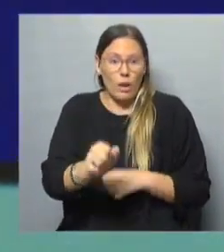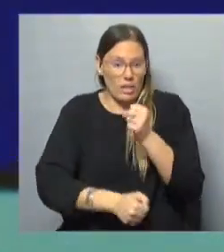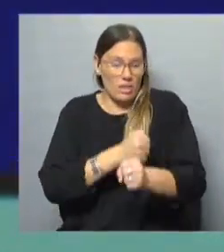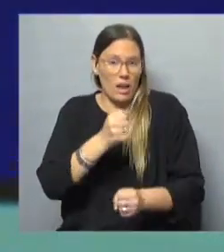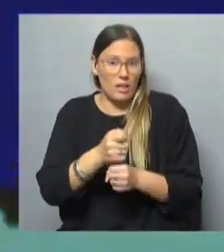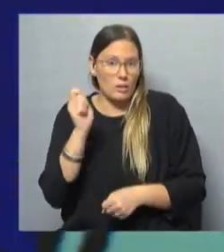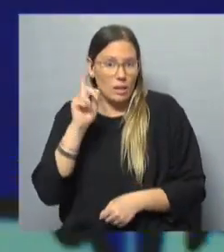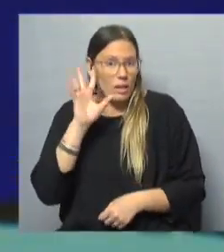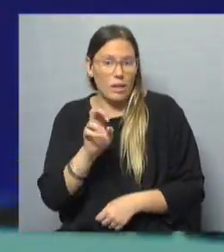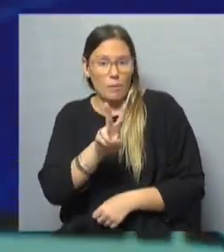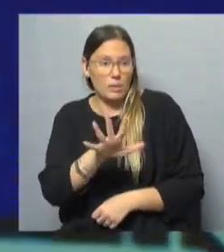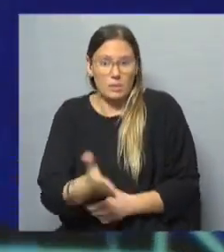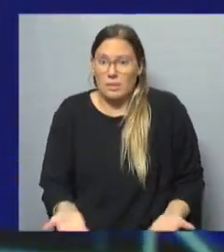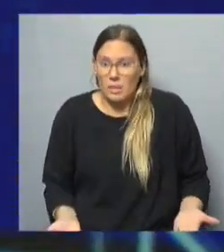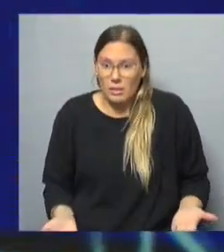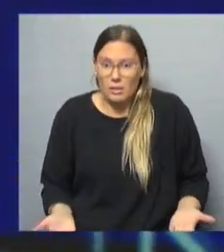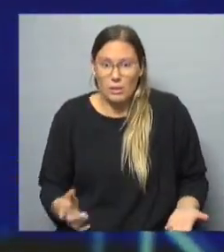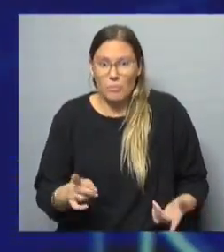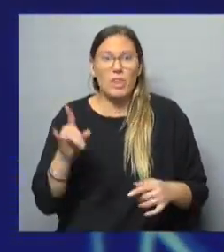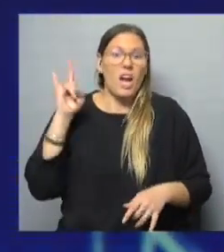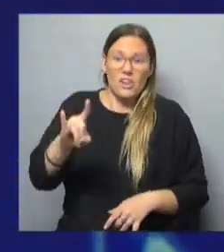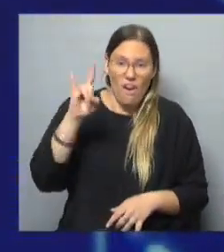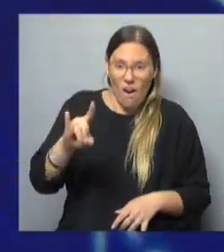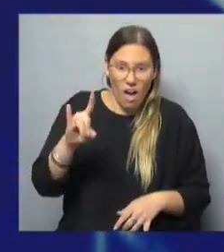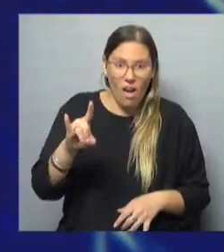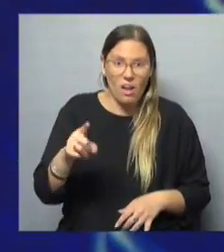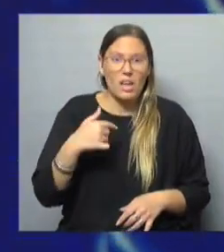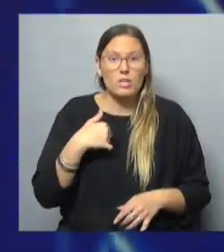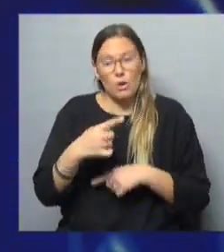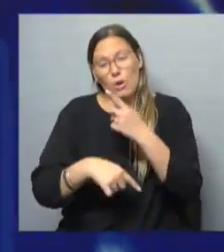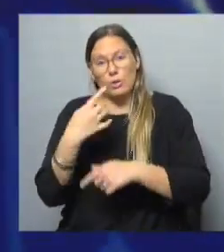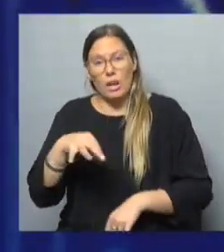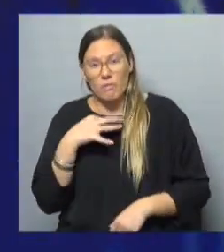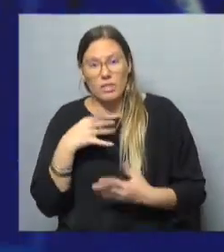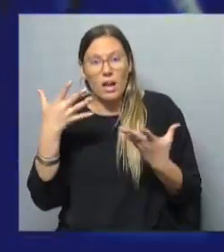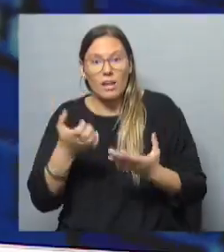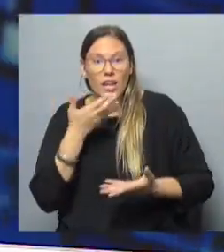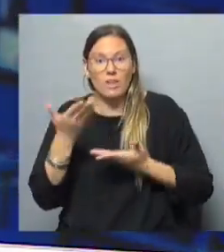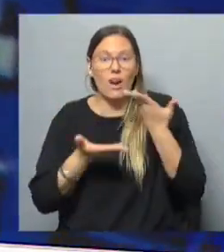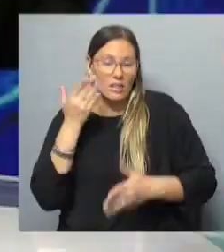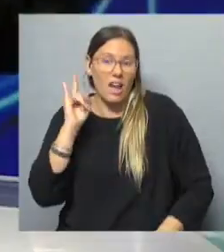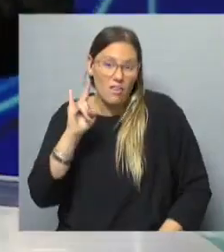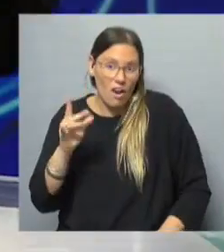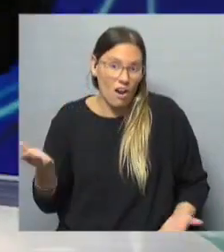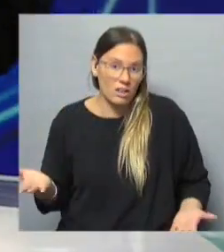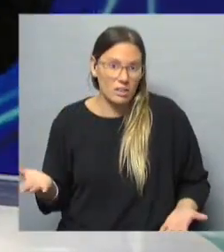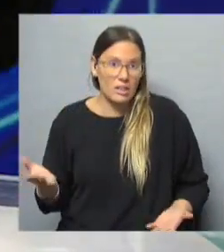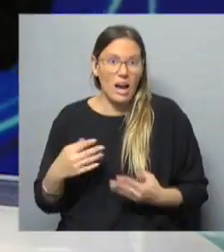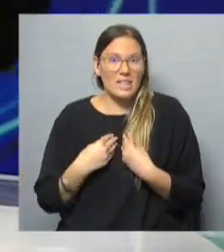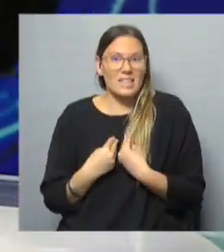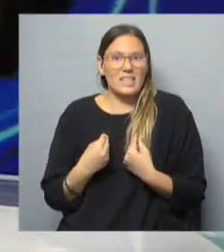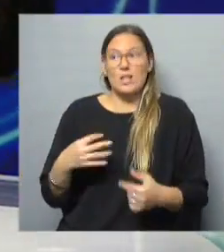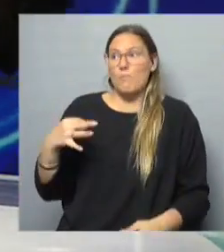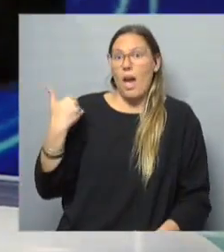cree que tiene 25, ¿viste? Eso es lo que da el rock y realmente yo en mi próxima vida quiero ser una estrella del rock y así sentirme